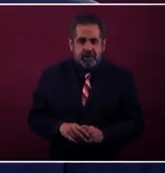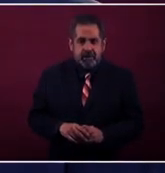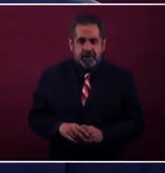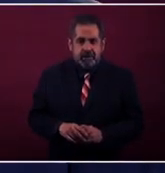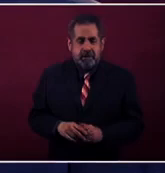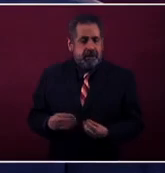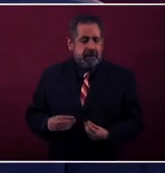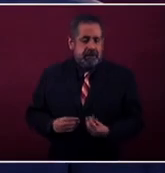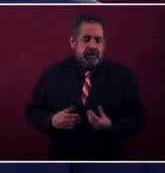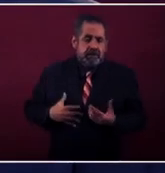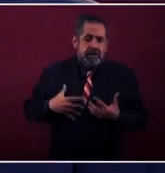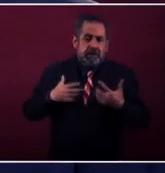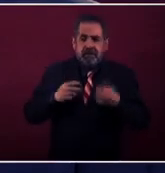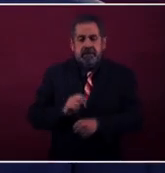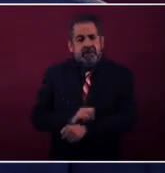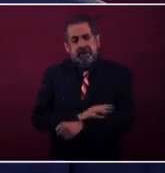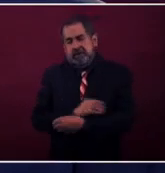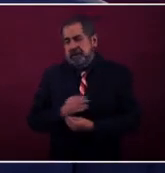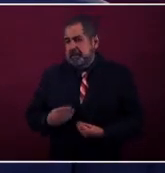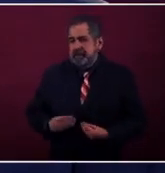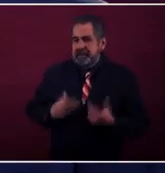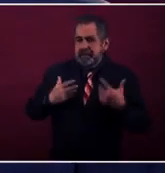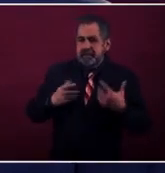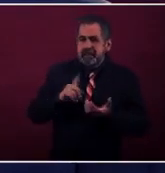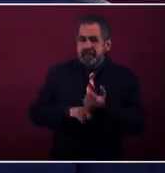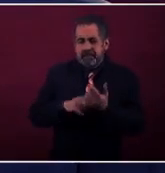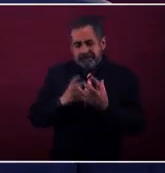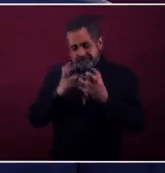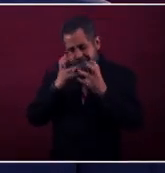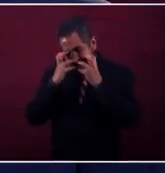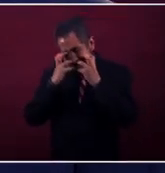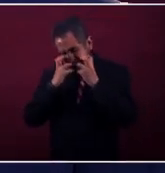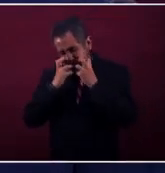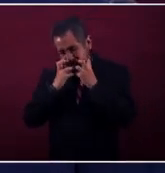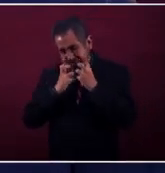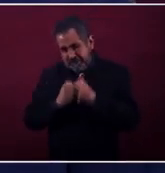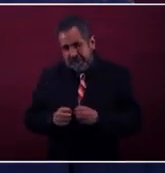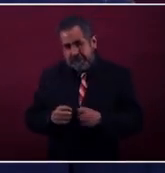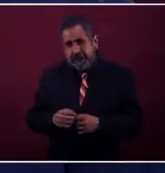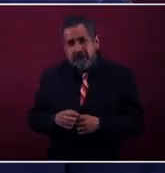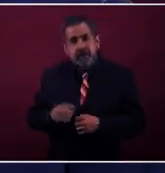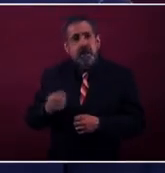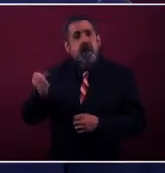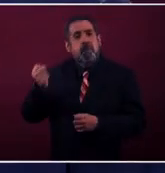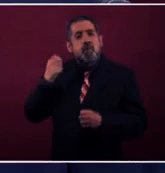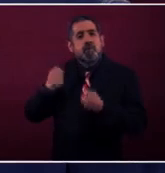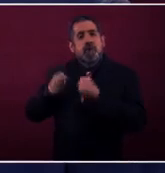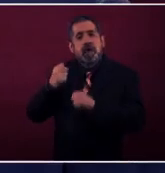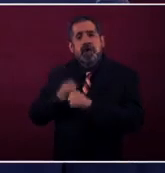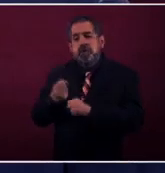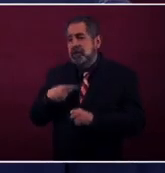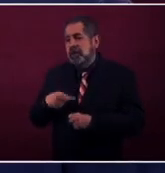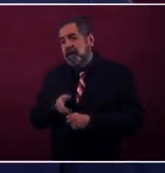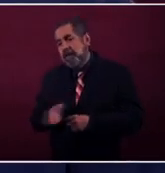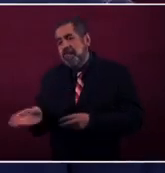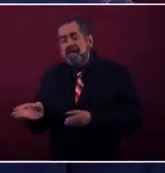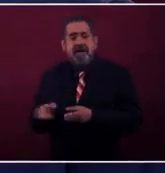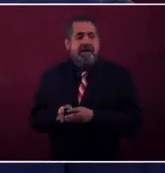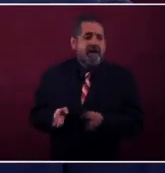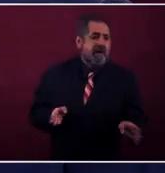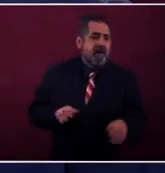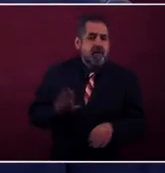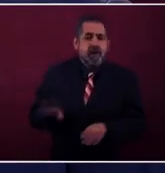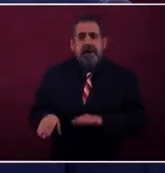se entusiasman mucho y se entristecen, porque cuántos quedaron en el camino en esta